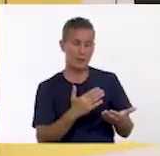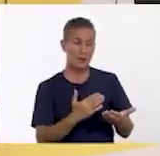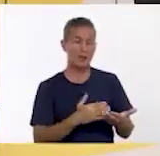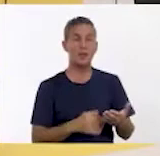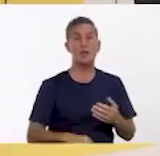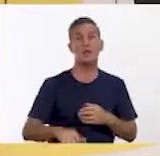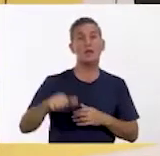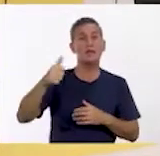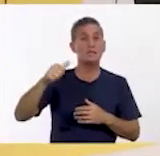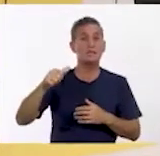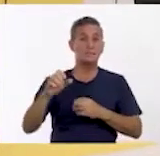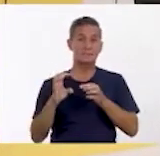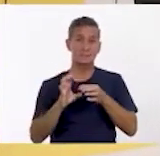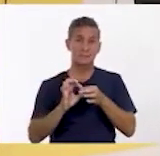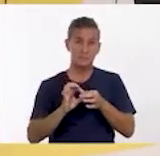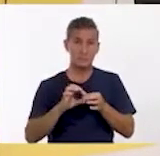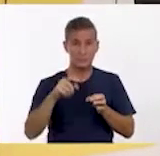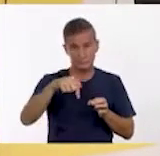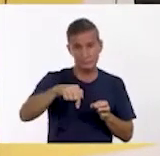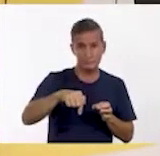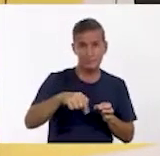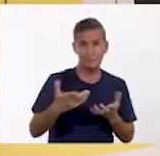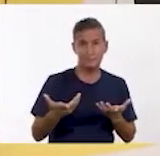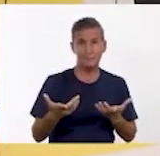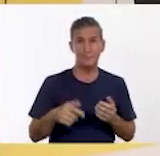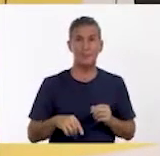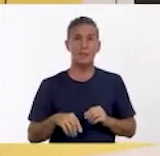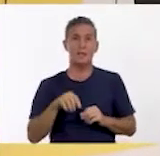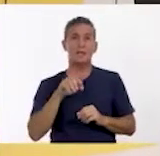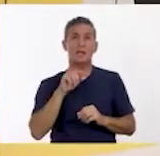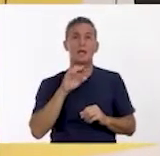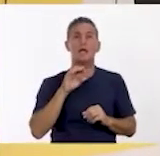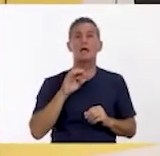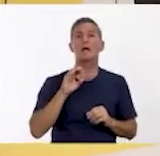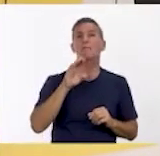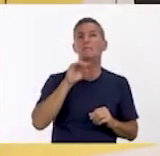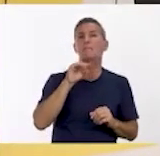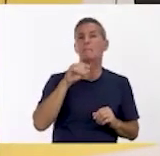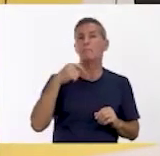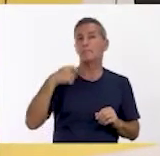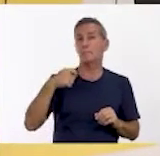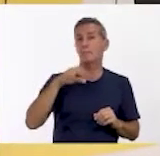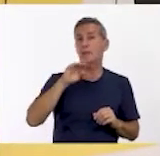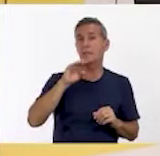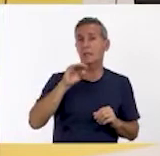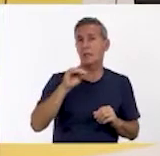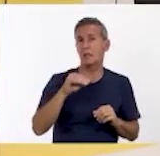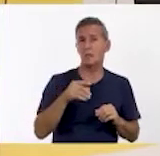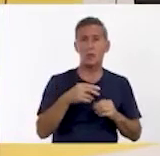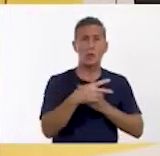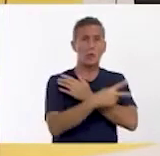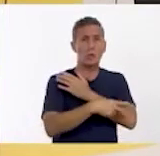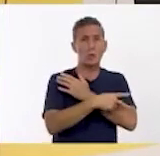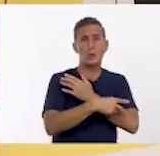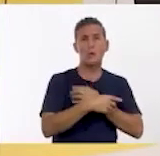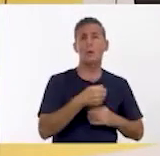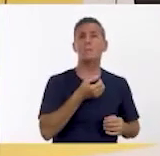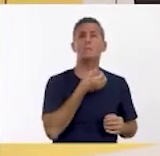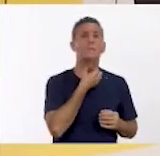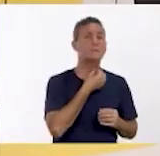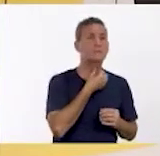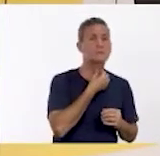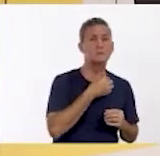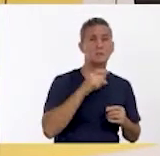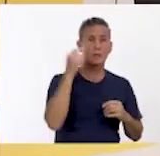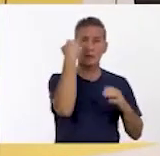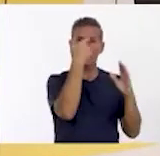actual. O sea, a ellos van a tener que hablar de los países subdesarrollados. Pues le decimos, por ejemplo, una característica. Si la